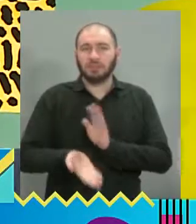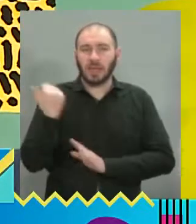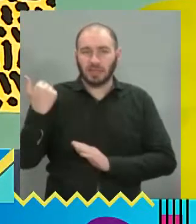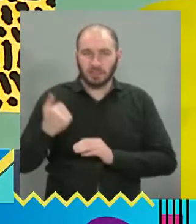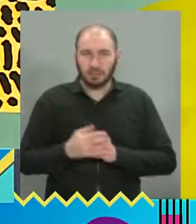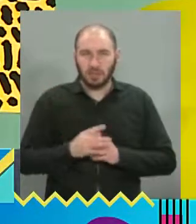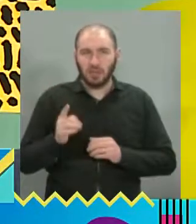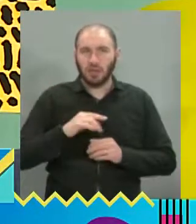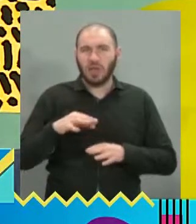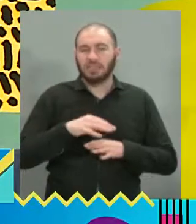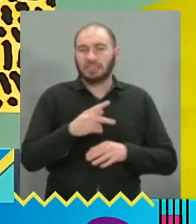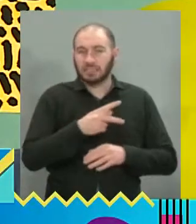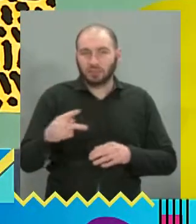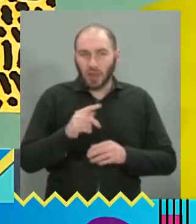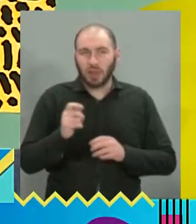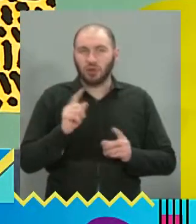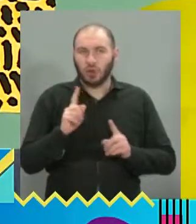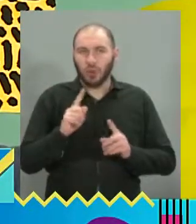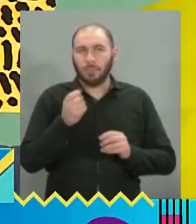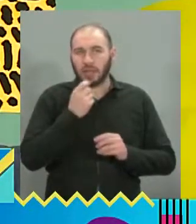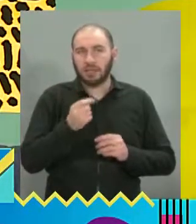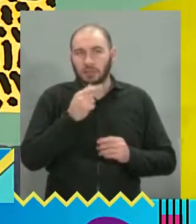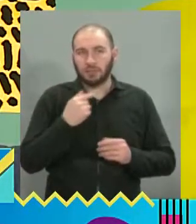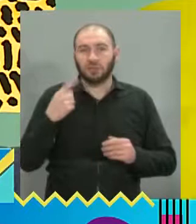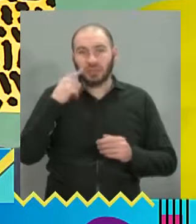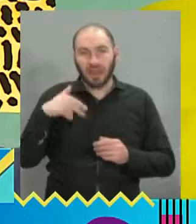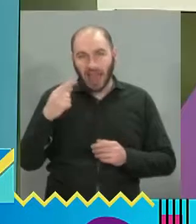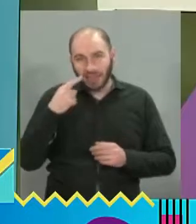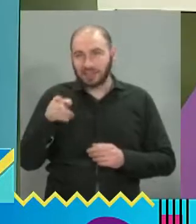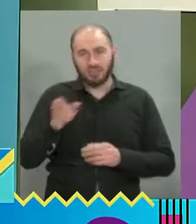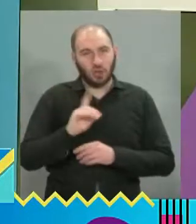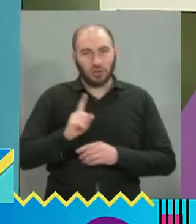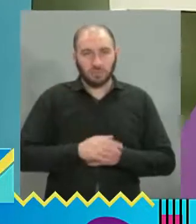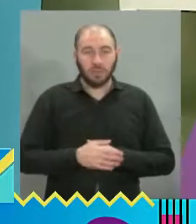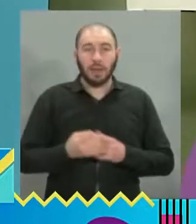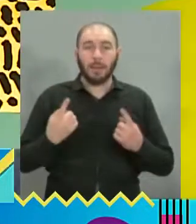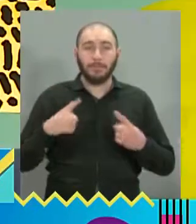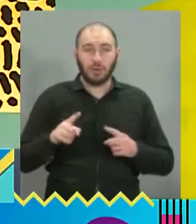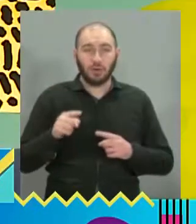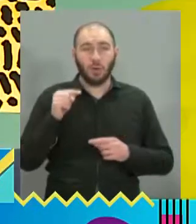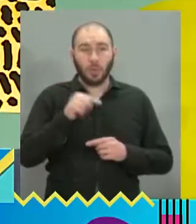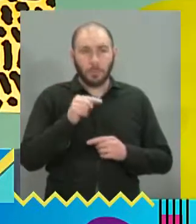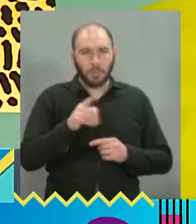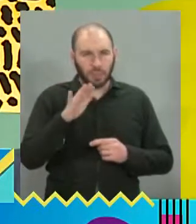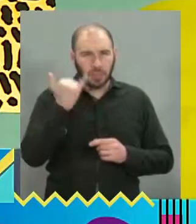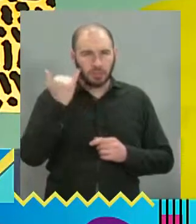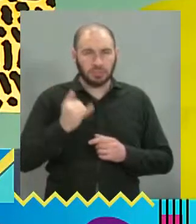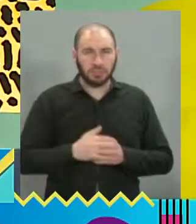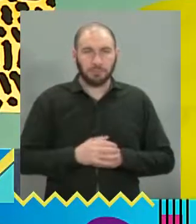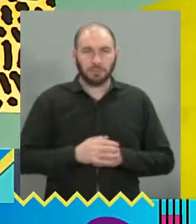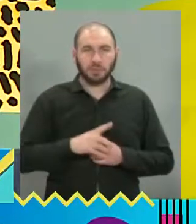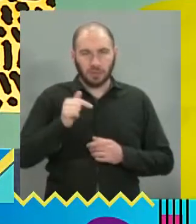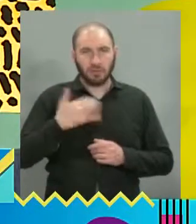no sea por orientación sexual para que no vayamos al INADI, por ejemplo. Claro. Pero vos te vas dando cuenta de que